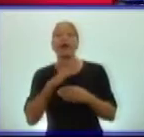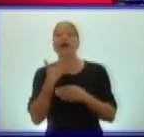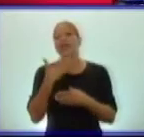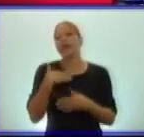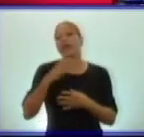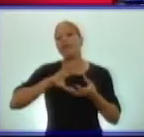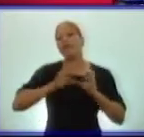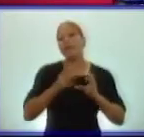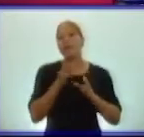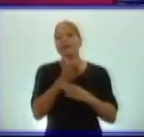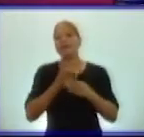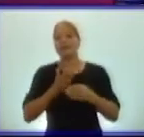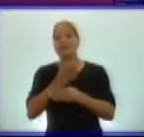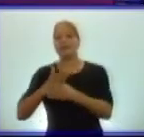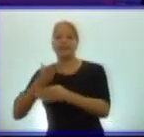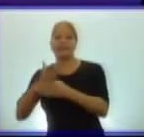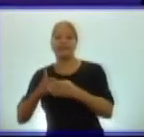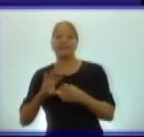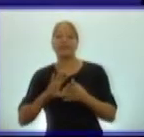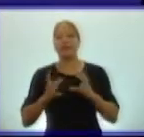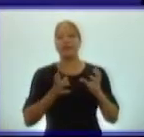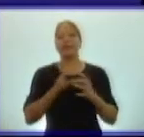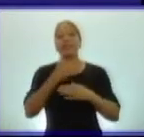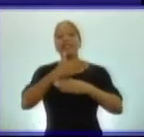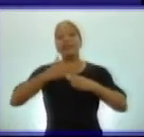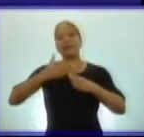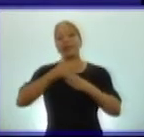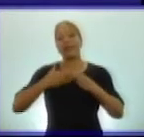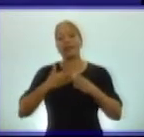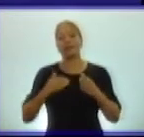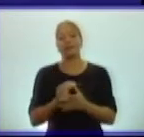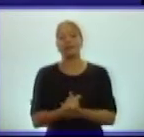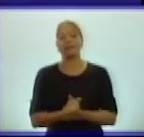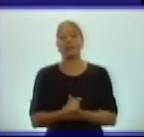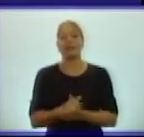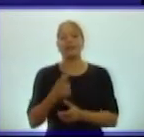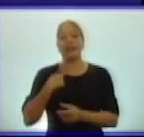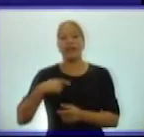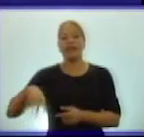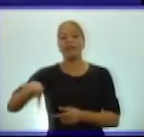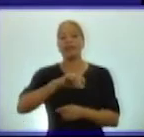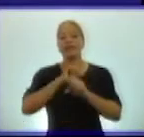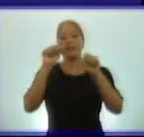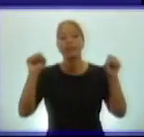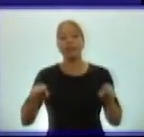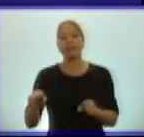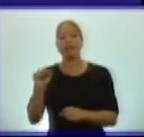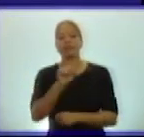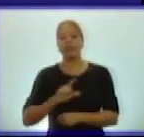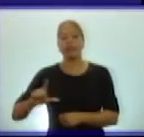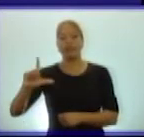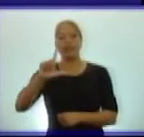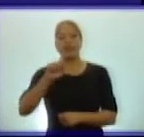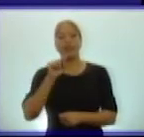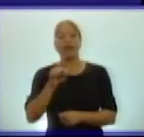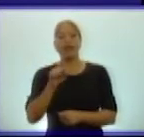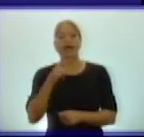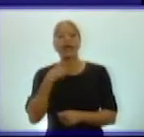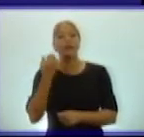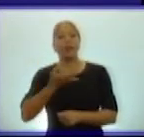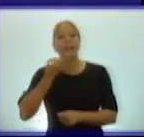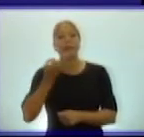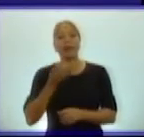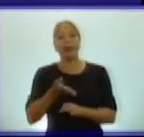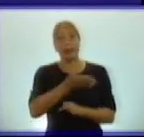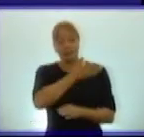lógica de las clases sociales fundamentales que se dan en este sistema económico-social, el feudalismo. Ya les decíamos